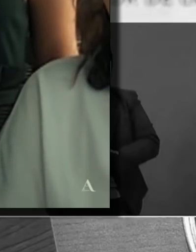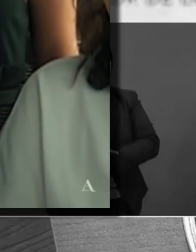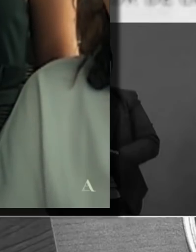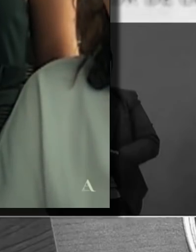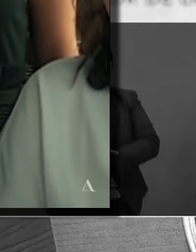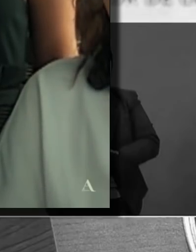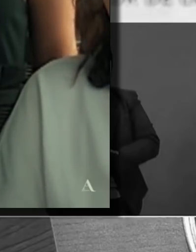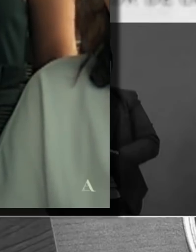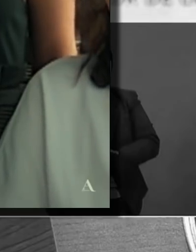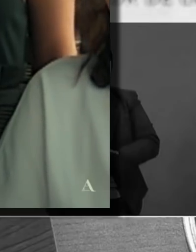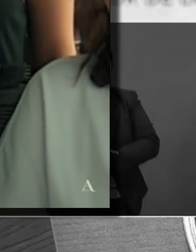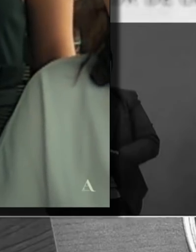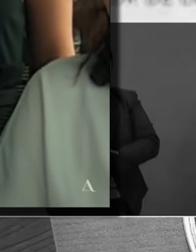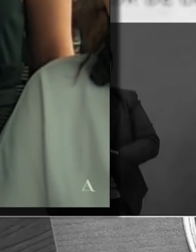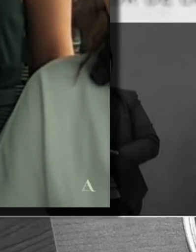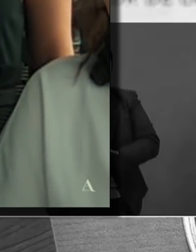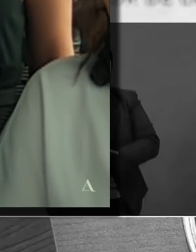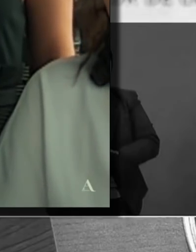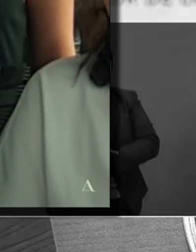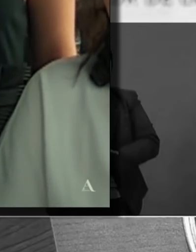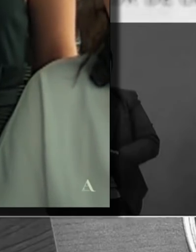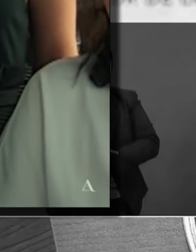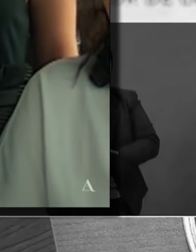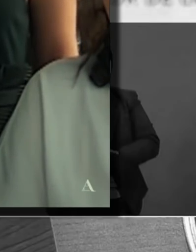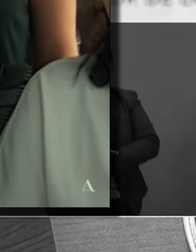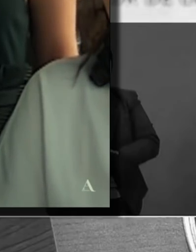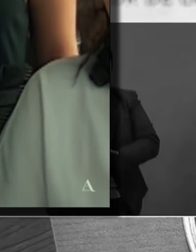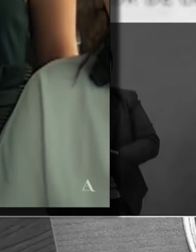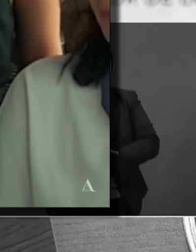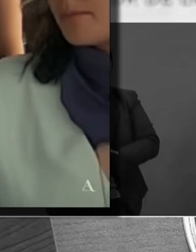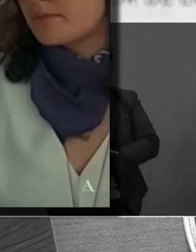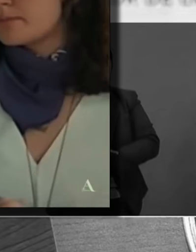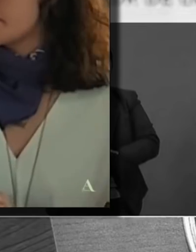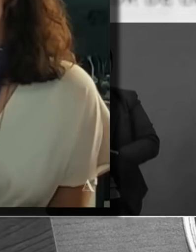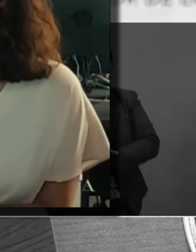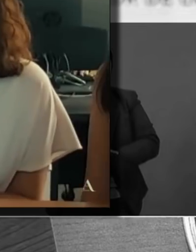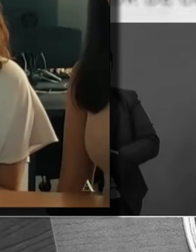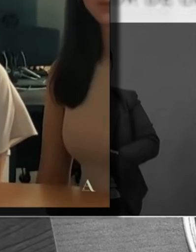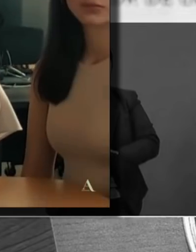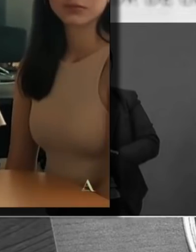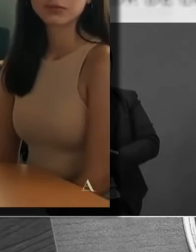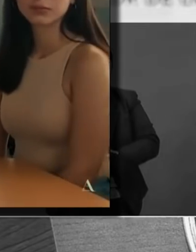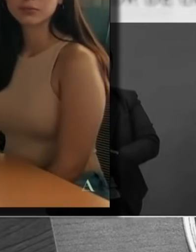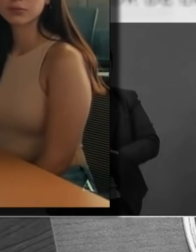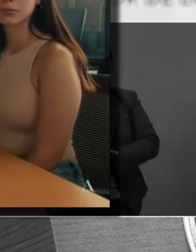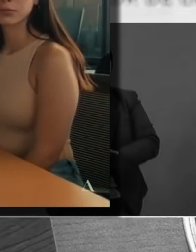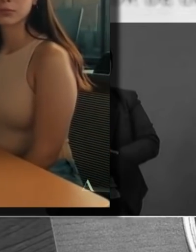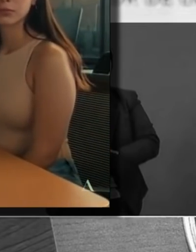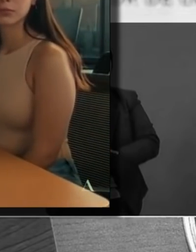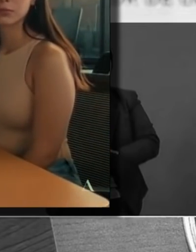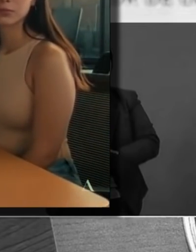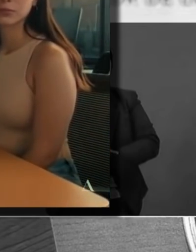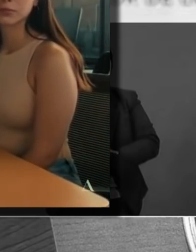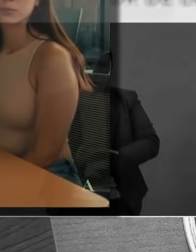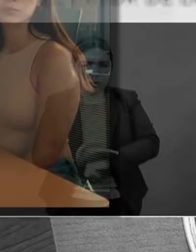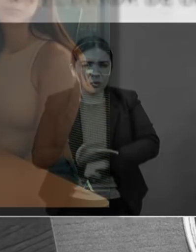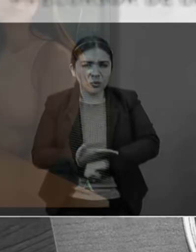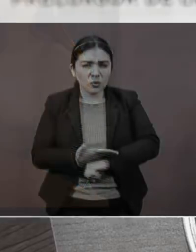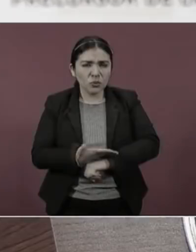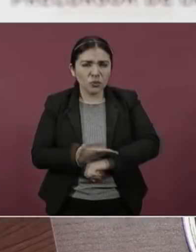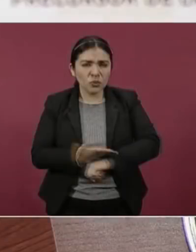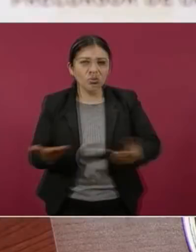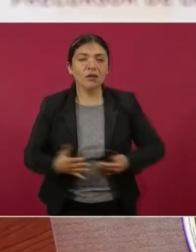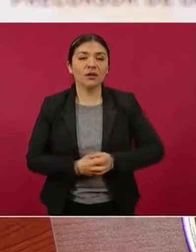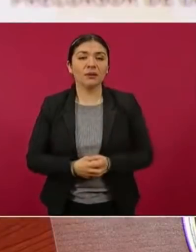es súper humillante volver a revictimizarte, porque alguien no te cree y alguien por su cuestión de poder está asumiendo que él tiene razón, porque esta es la estructura machista en la que hemos